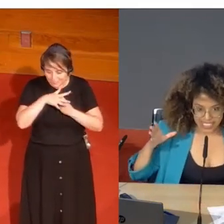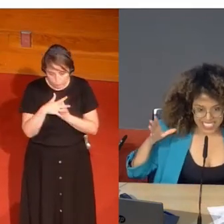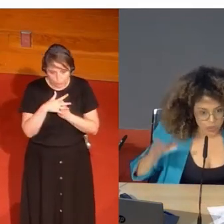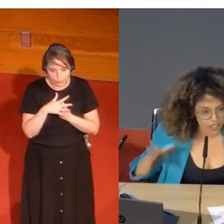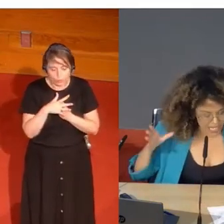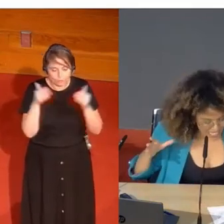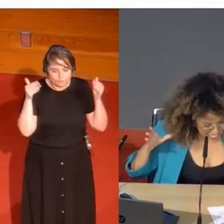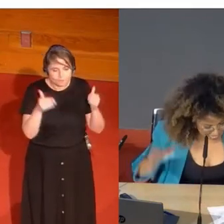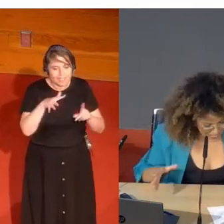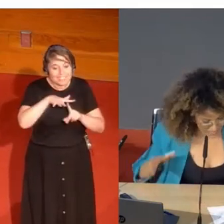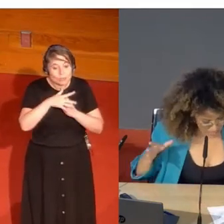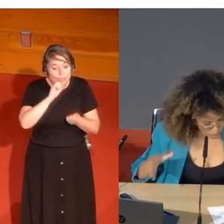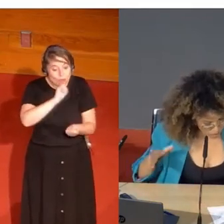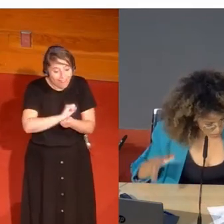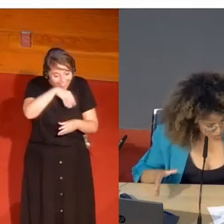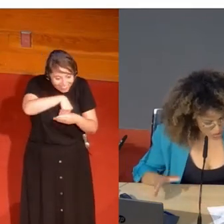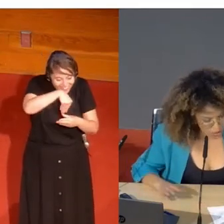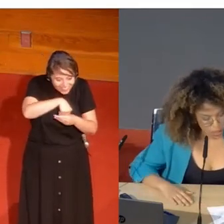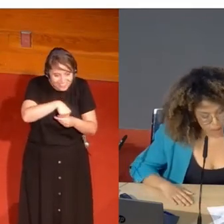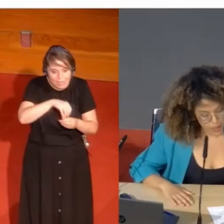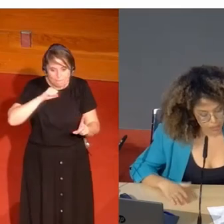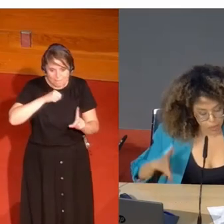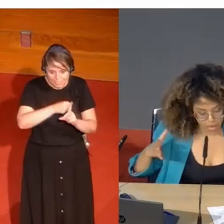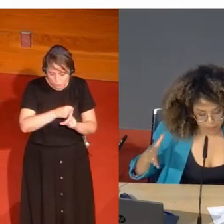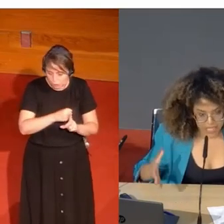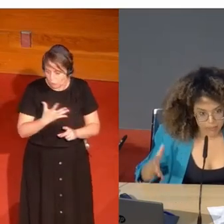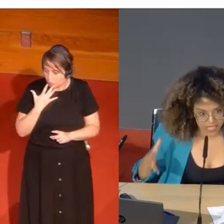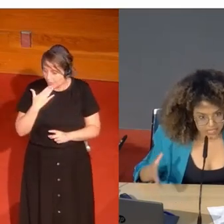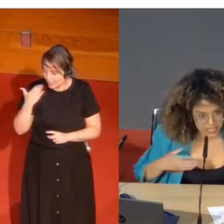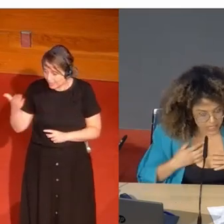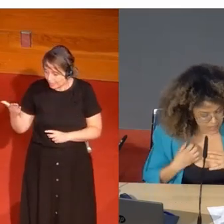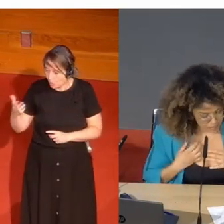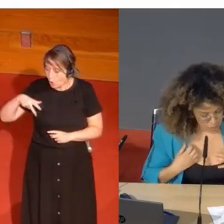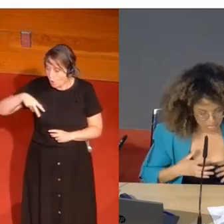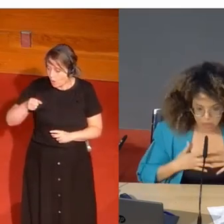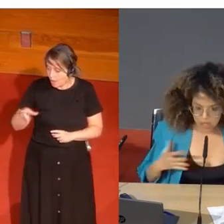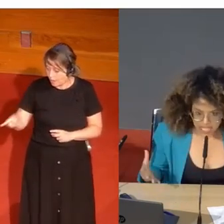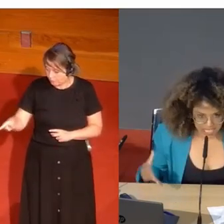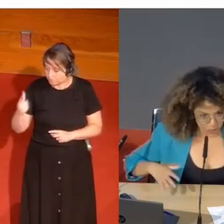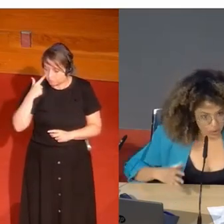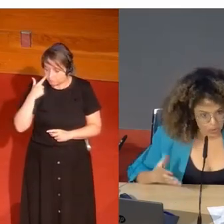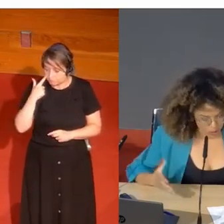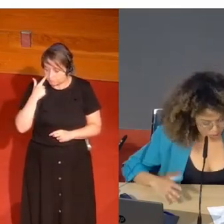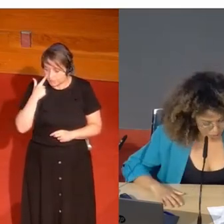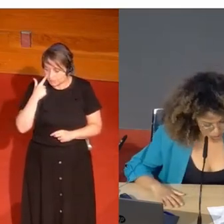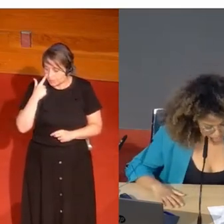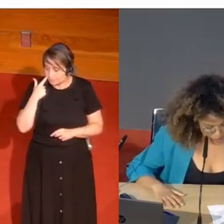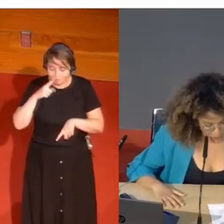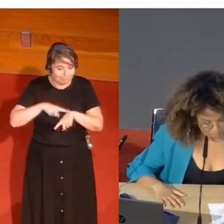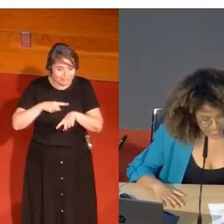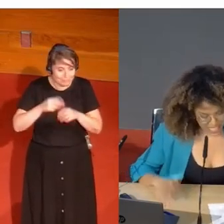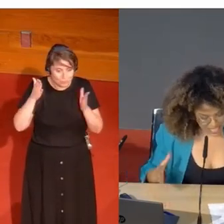eh de la situación en la cárcel en la situación de prisión por ejemplo Mohammed lemin heddi me gustaría mencionarles a todos pero no